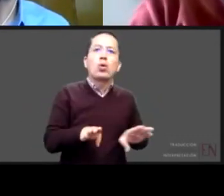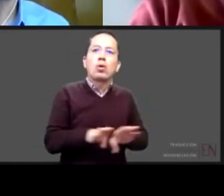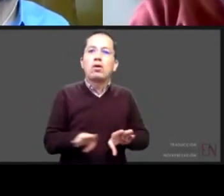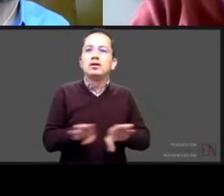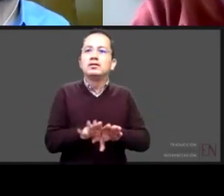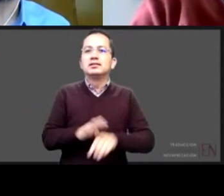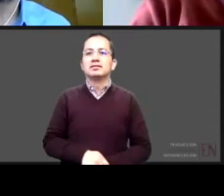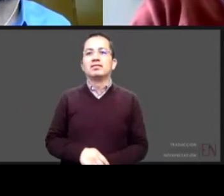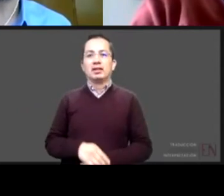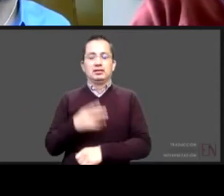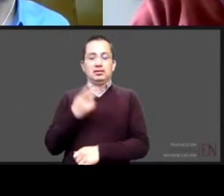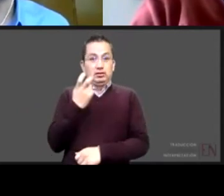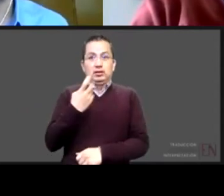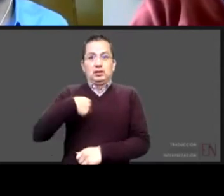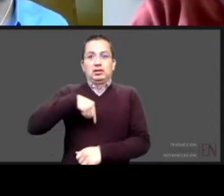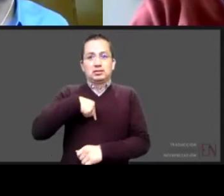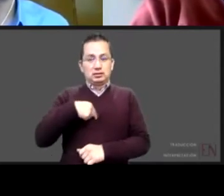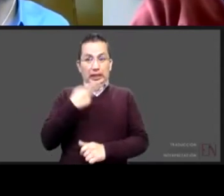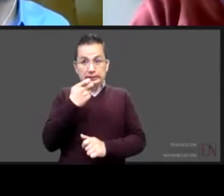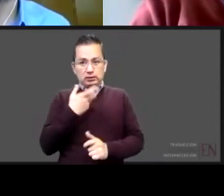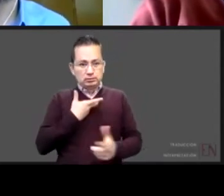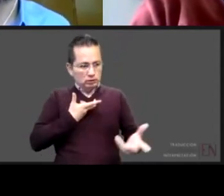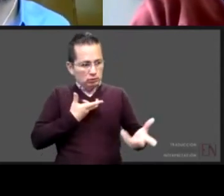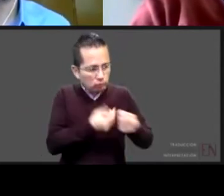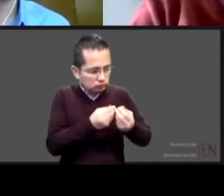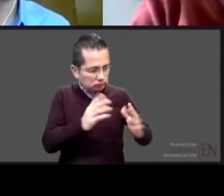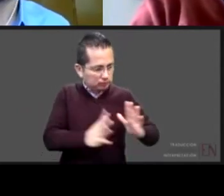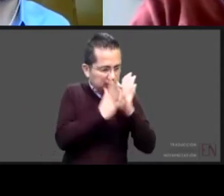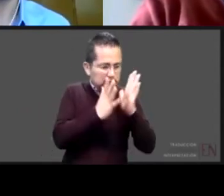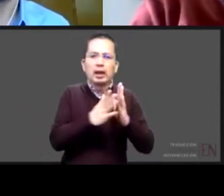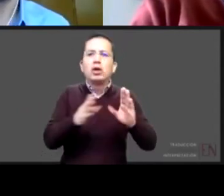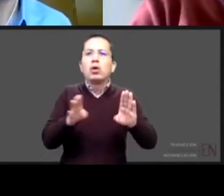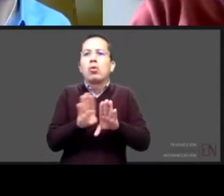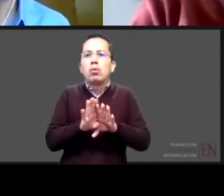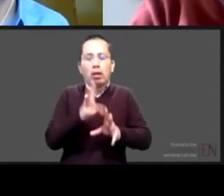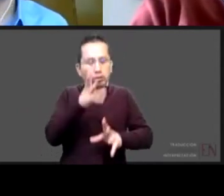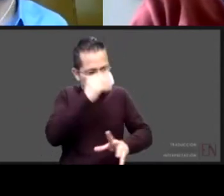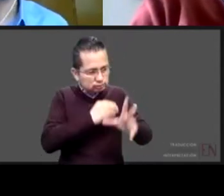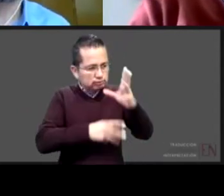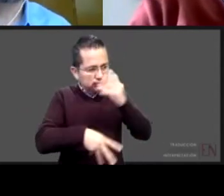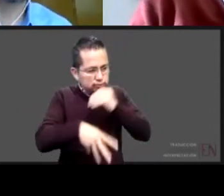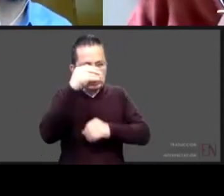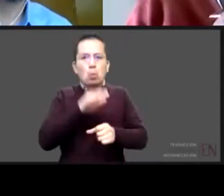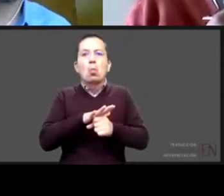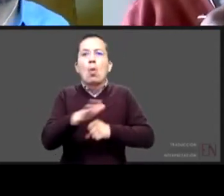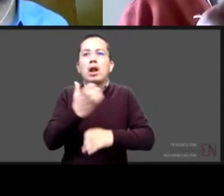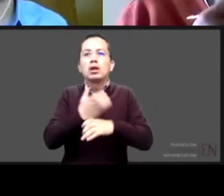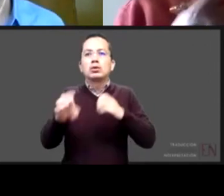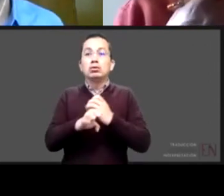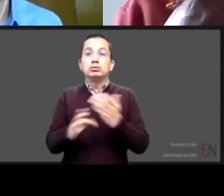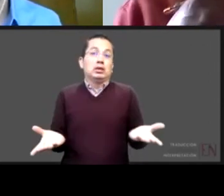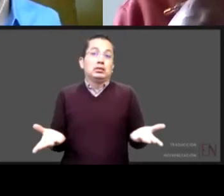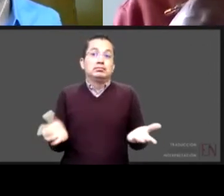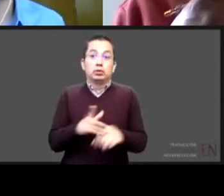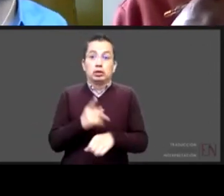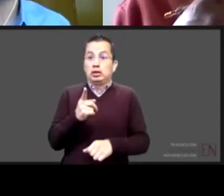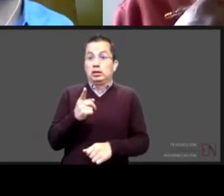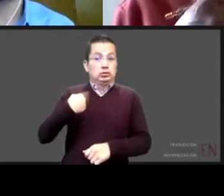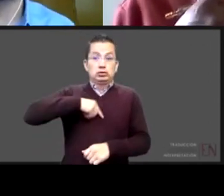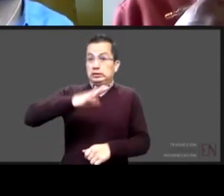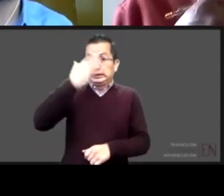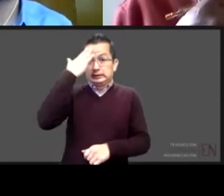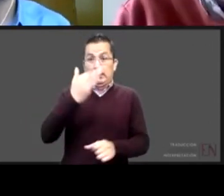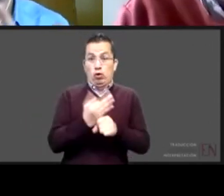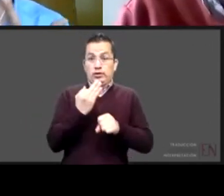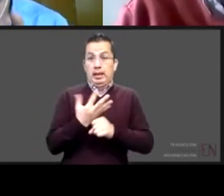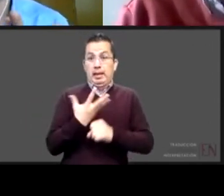hemos construido? Considerando que todo el tema de la pandemia sabemos que va a ir y venir. Entonces,